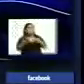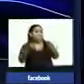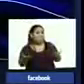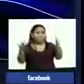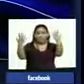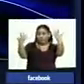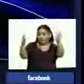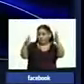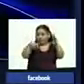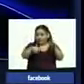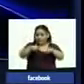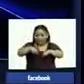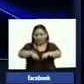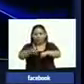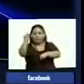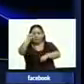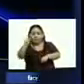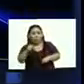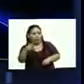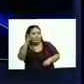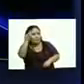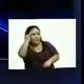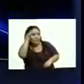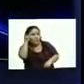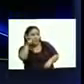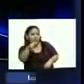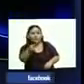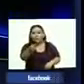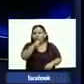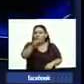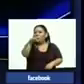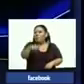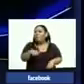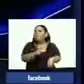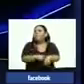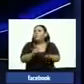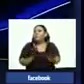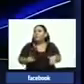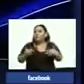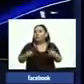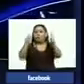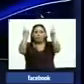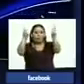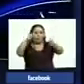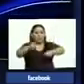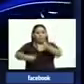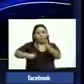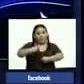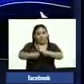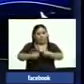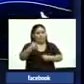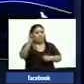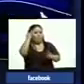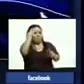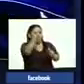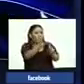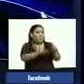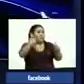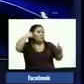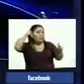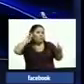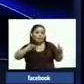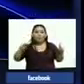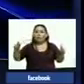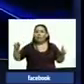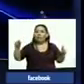Felicidades a Super Selectos. Y hoy que ya conocemos esta información, llegó el momento también de hablar de deportes. Como siempre, Néstor Hernández